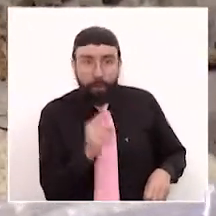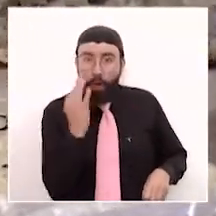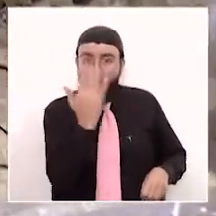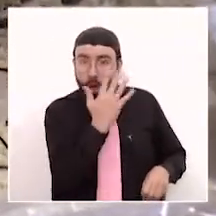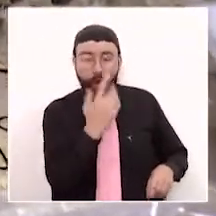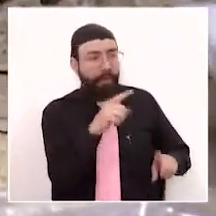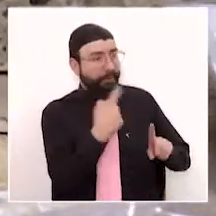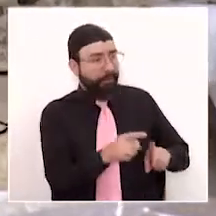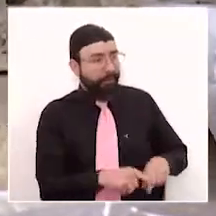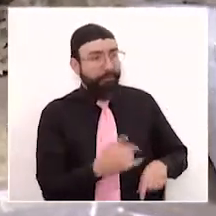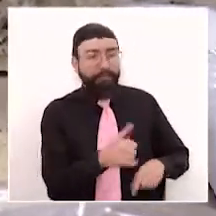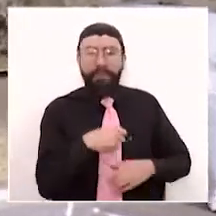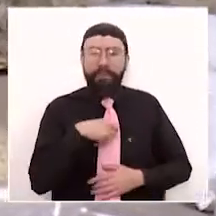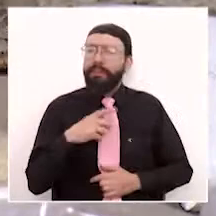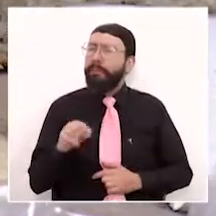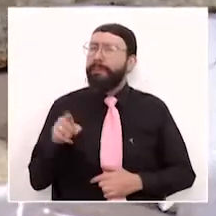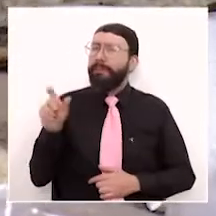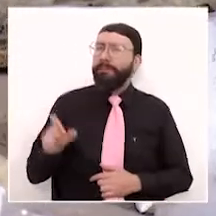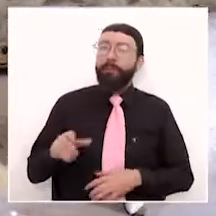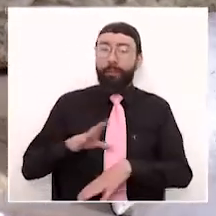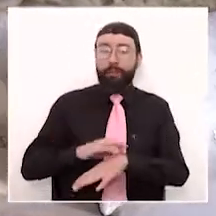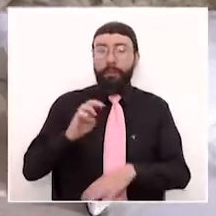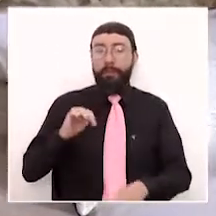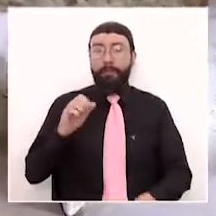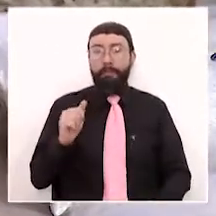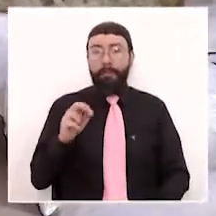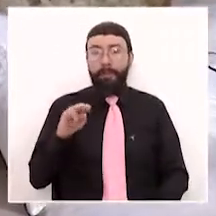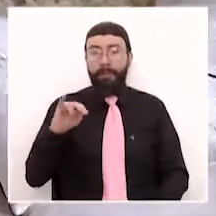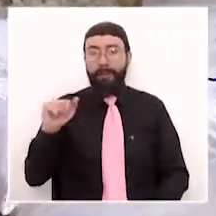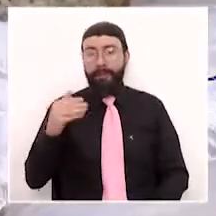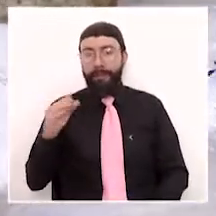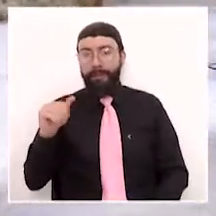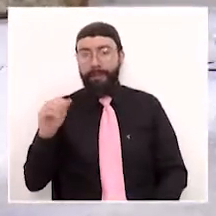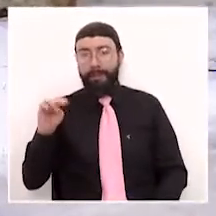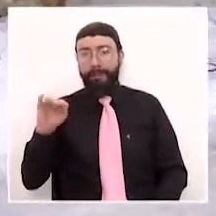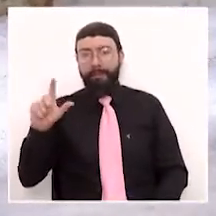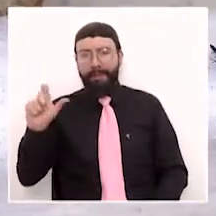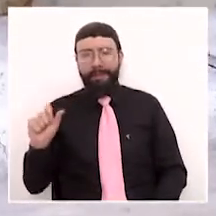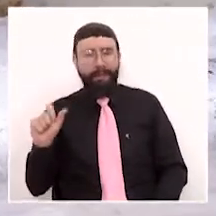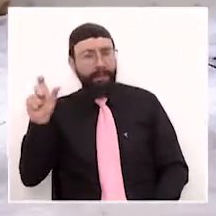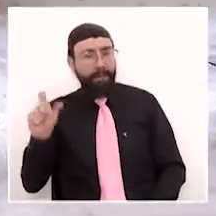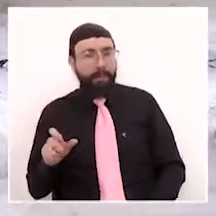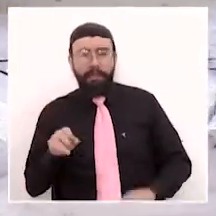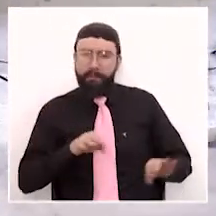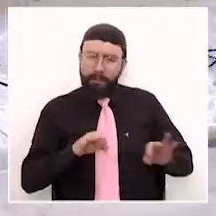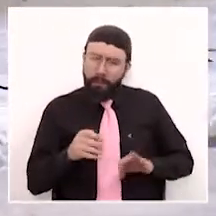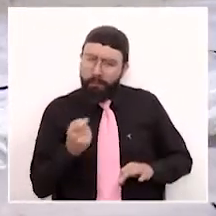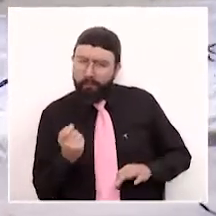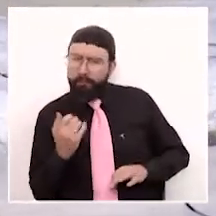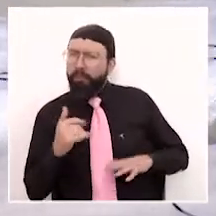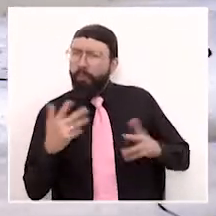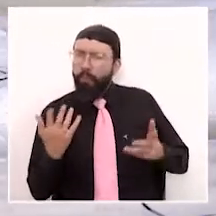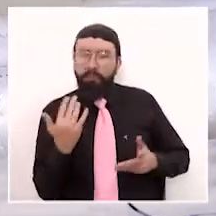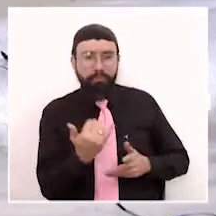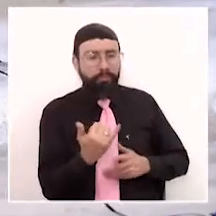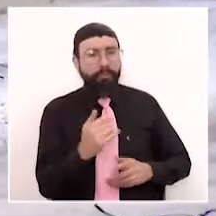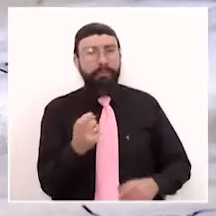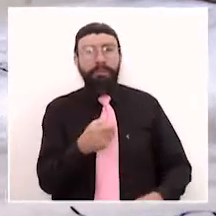junto a ella, también a la doctora María Camila Ramírez, médica funcional, quien nos explicó un poco acerca del debate del gluten,